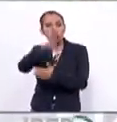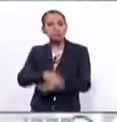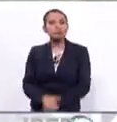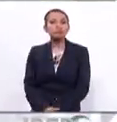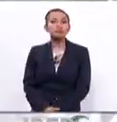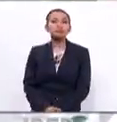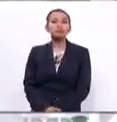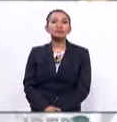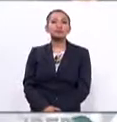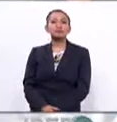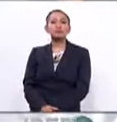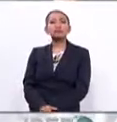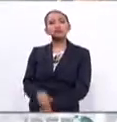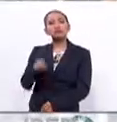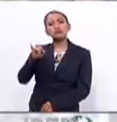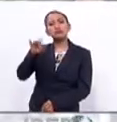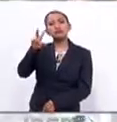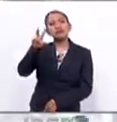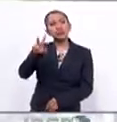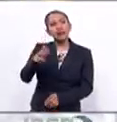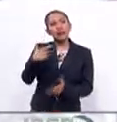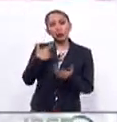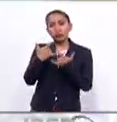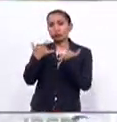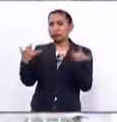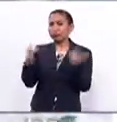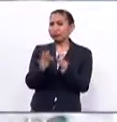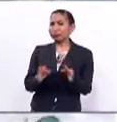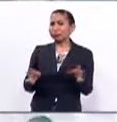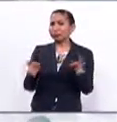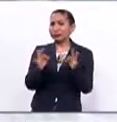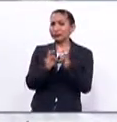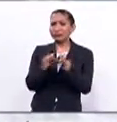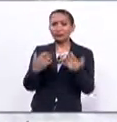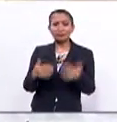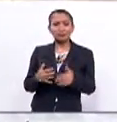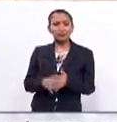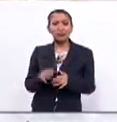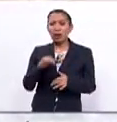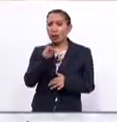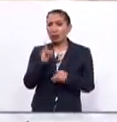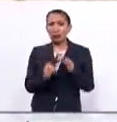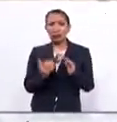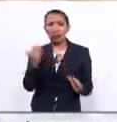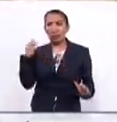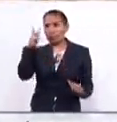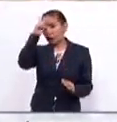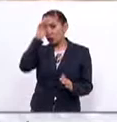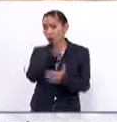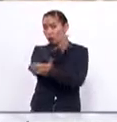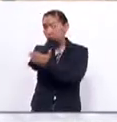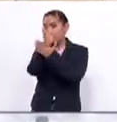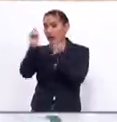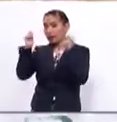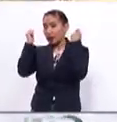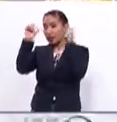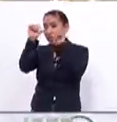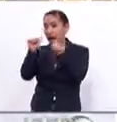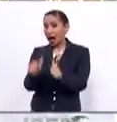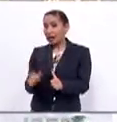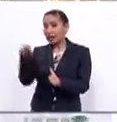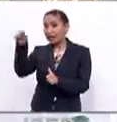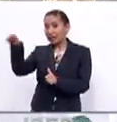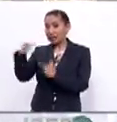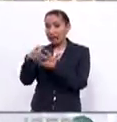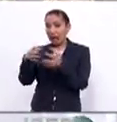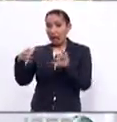culturales. Sí, realmente ha sido histórico. Es decir, nunca antes Perú había participado en una feria de artes visuales